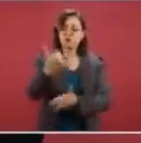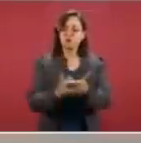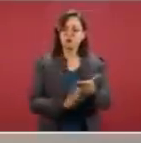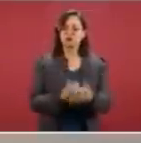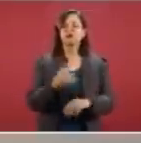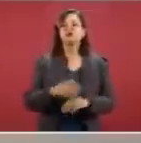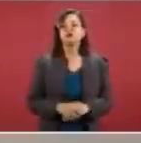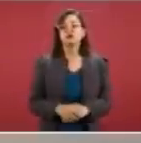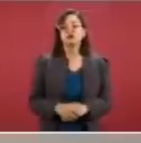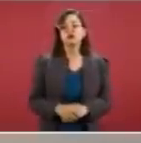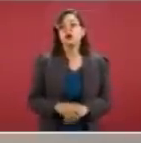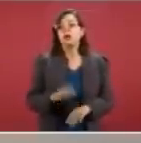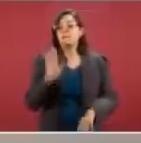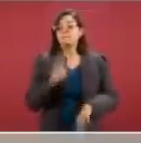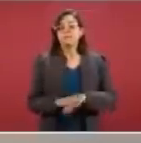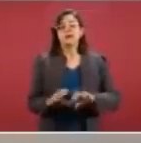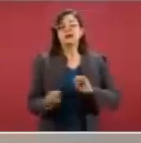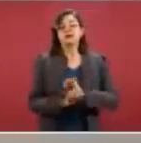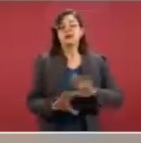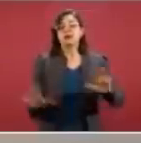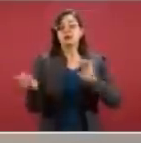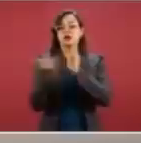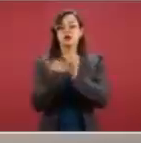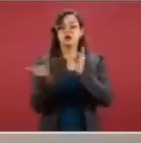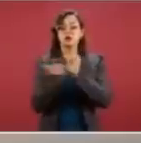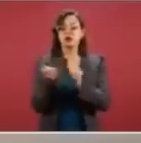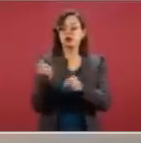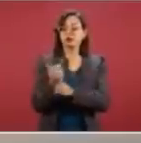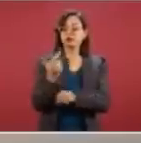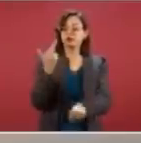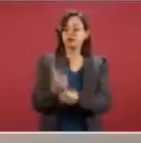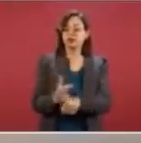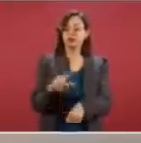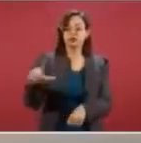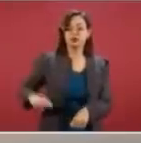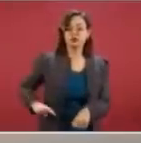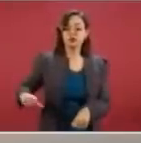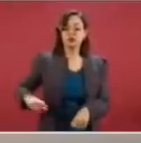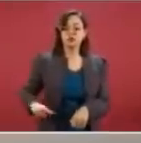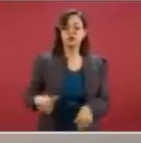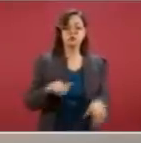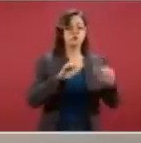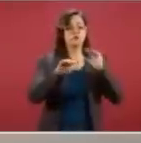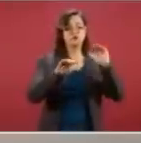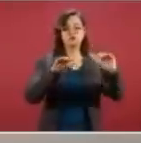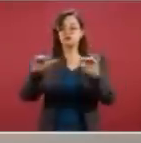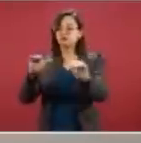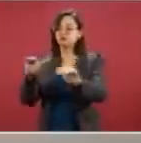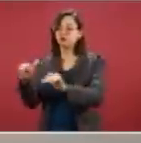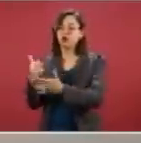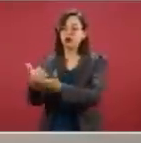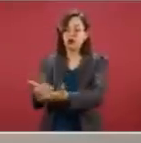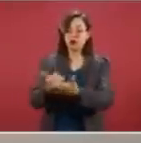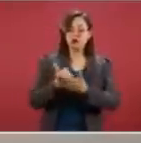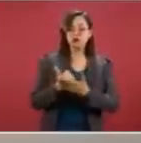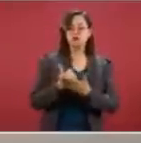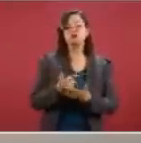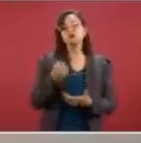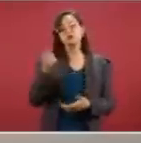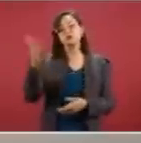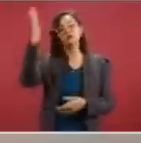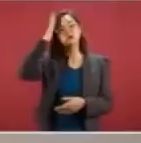y definitivamente pedir la ayuda de los secretarios y de esta misma mecánica que va a dirigir Alfonso